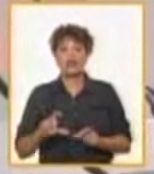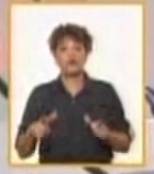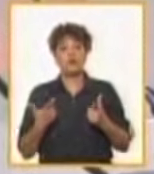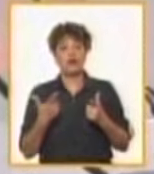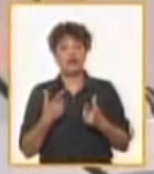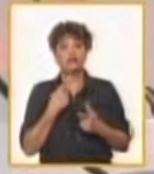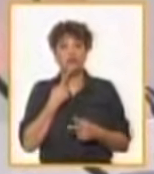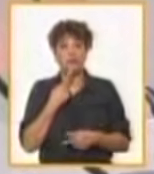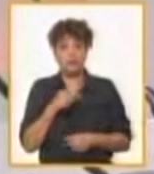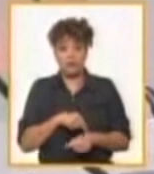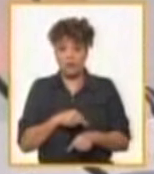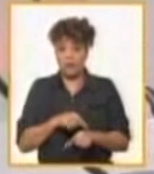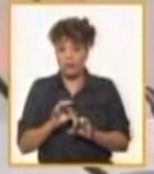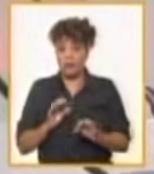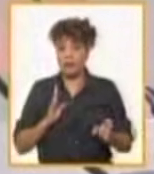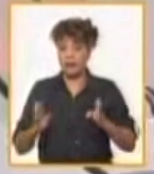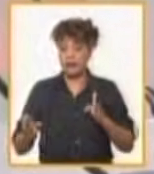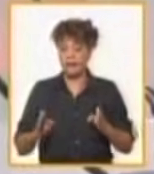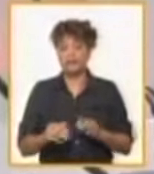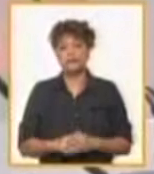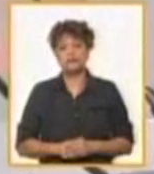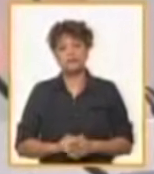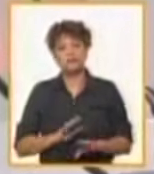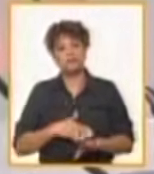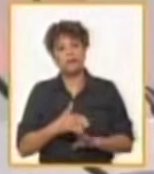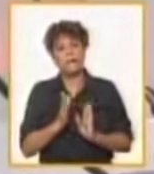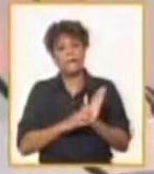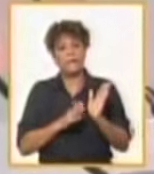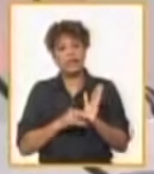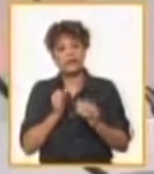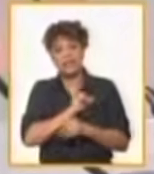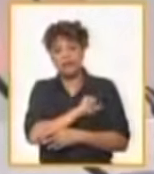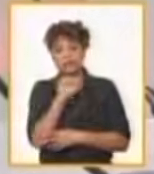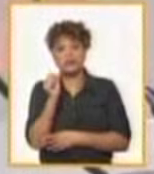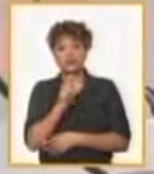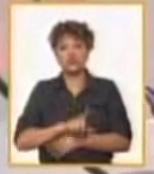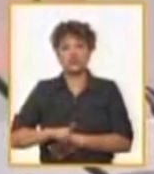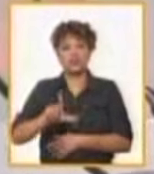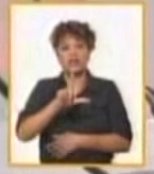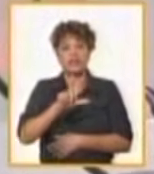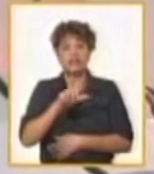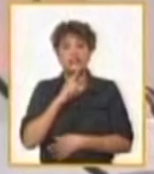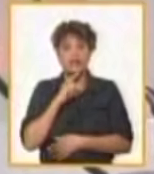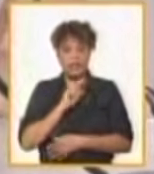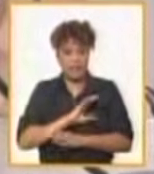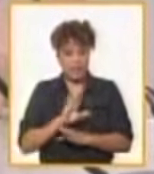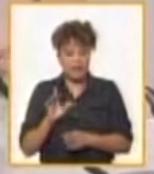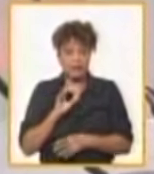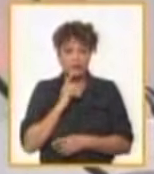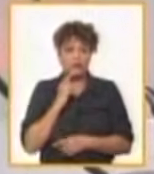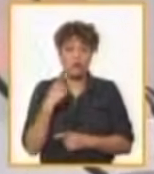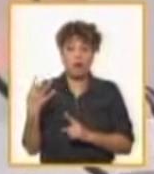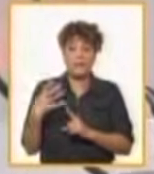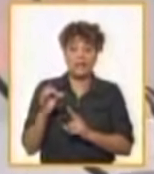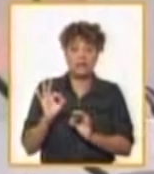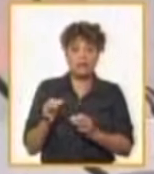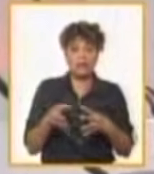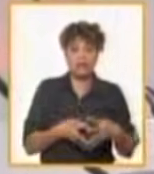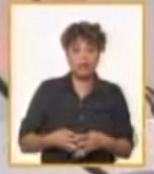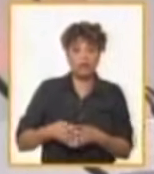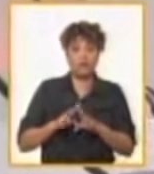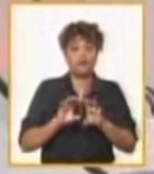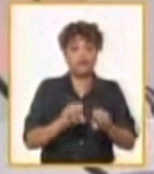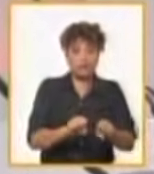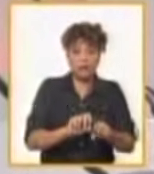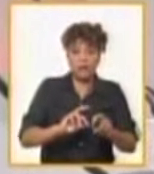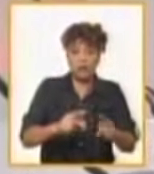para la época. A pocos meses de haberse declarado socialista, con la amenaza de ser invadido en cualquier momento, con